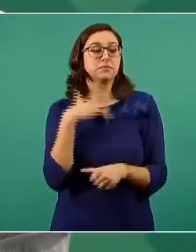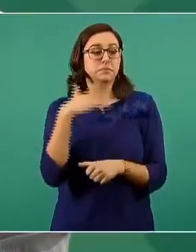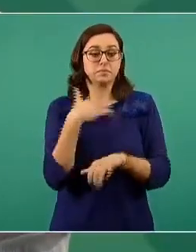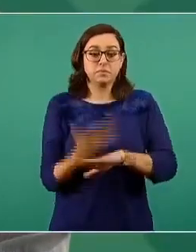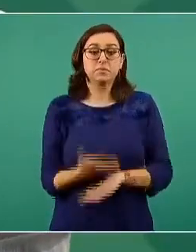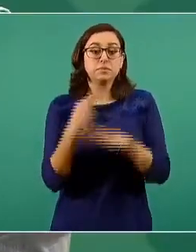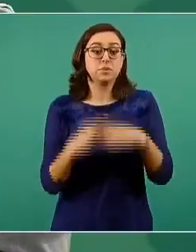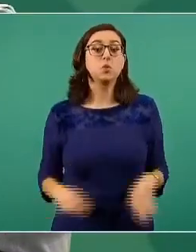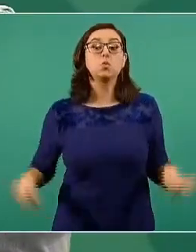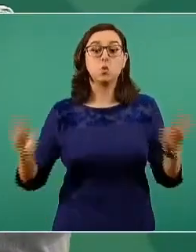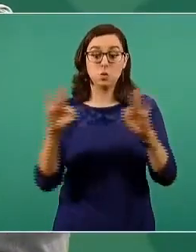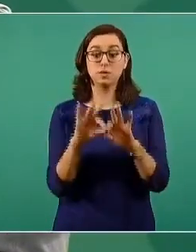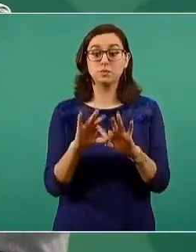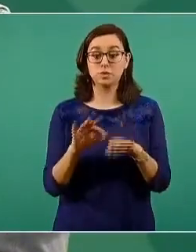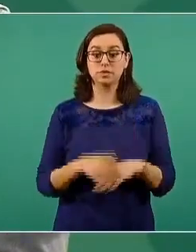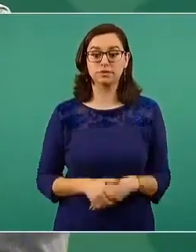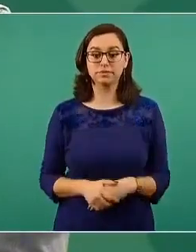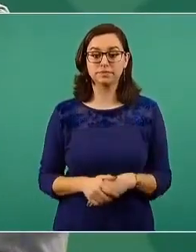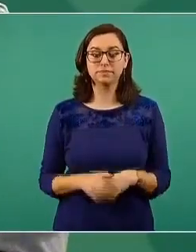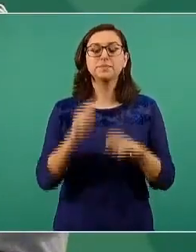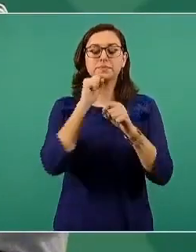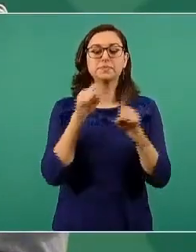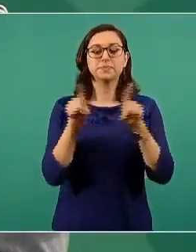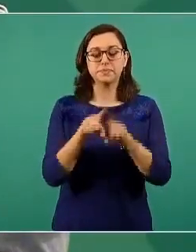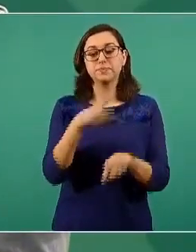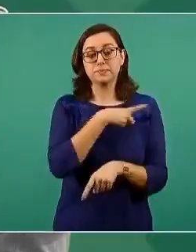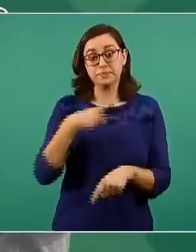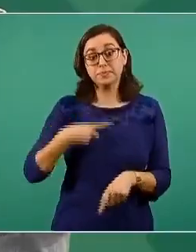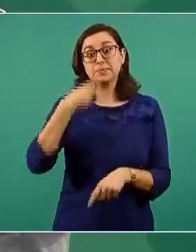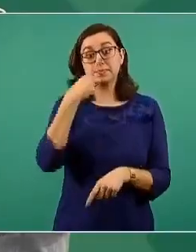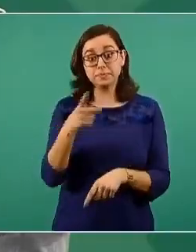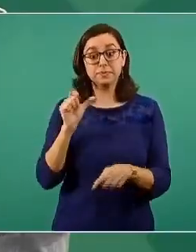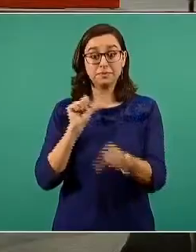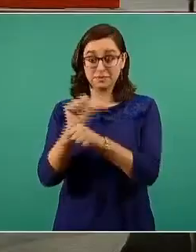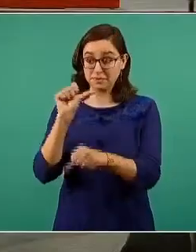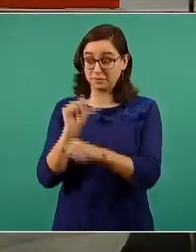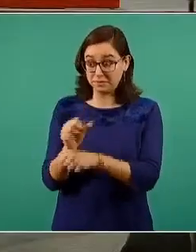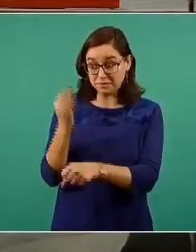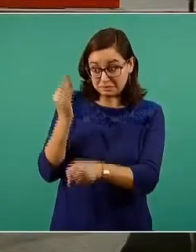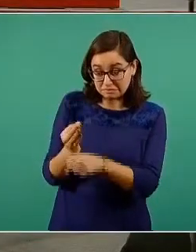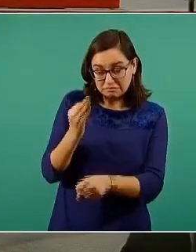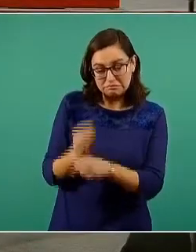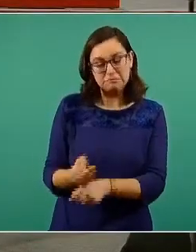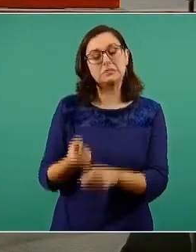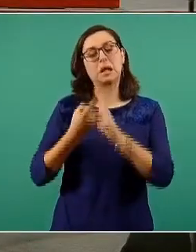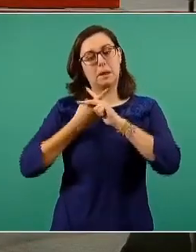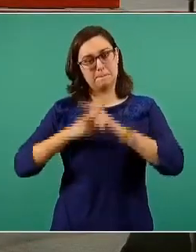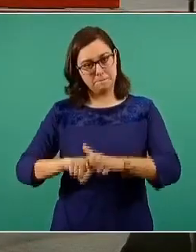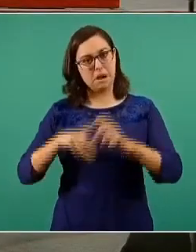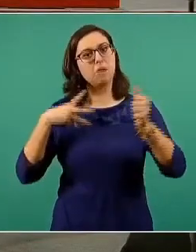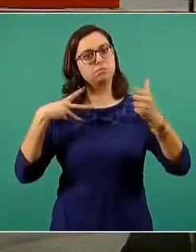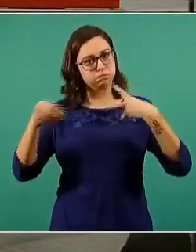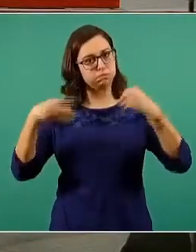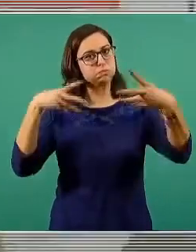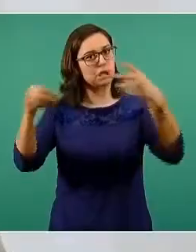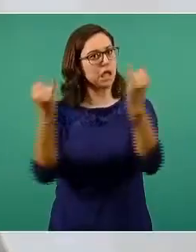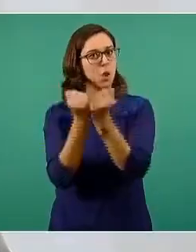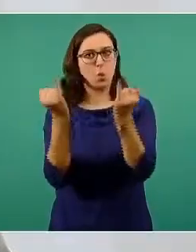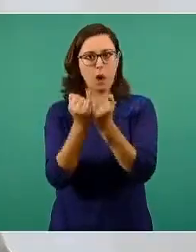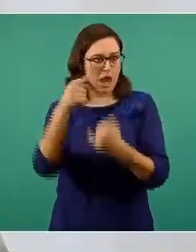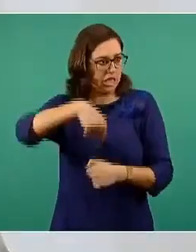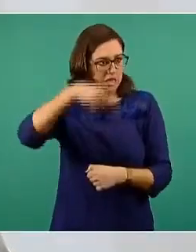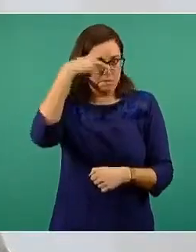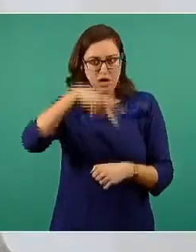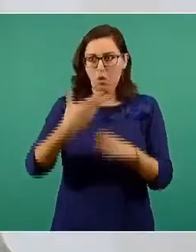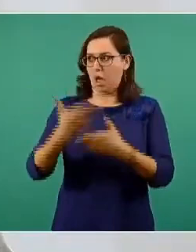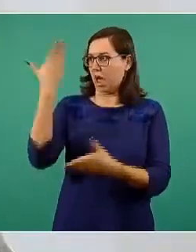de destacar. Decirles también que ahora en Argentina estamos con una situación epidemiológica como la de ustedes en ese momento, con